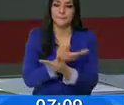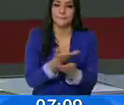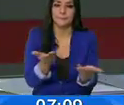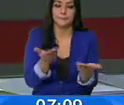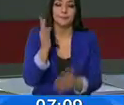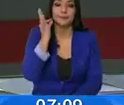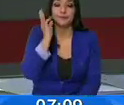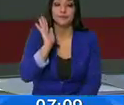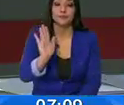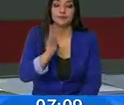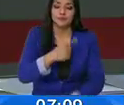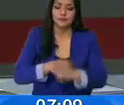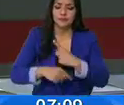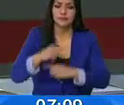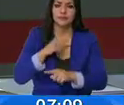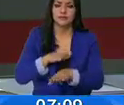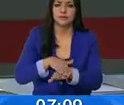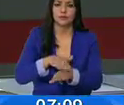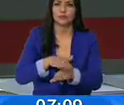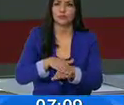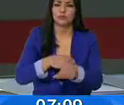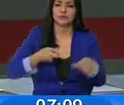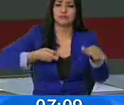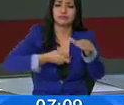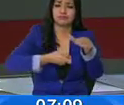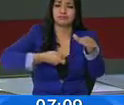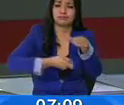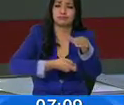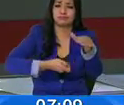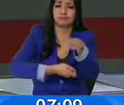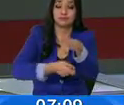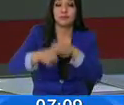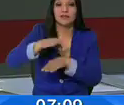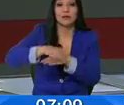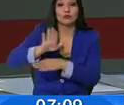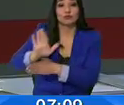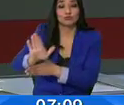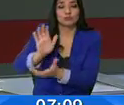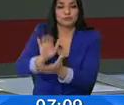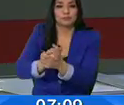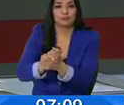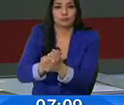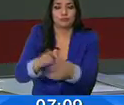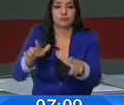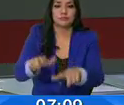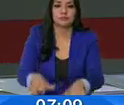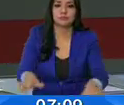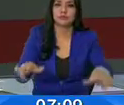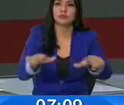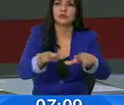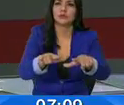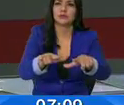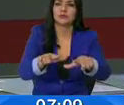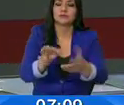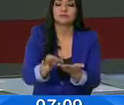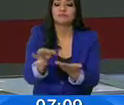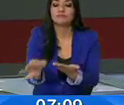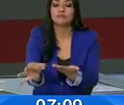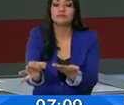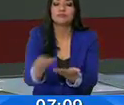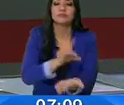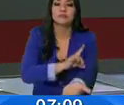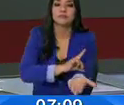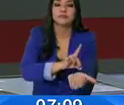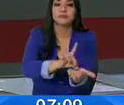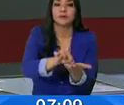que una mujer resultó herida tras recibir múltiples puñaladas presuntamente por parte de su conviviente en el recinto de un recinto del cantón Daule, allá